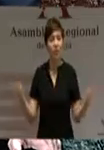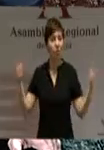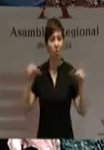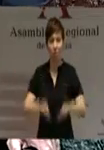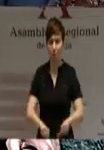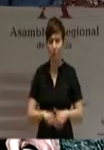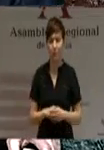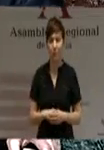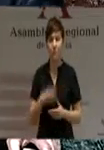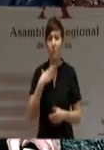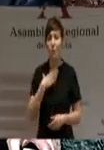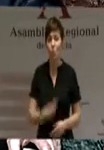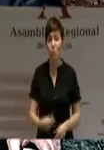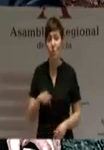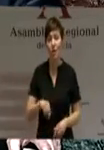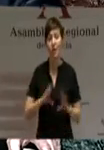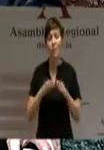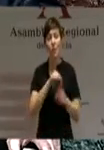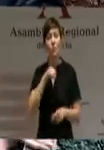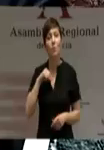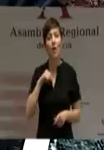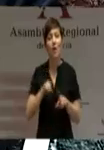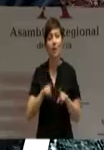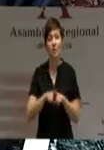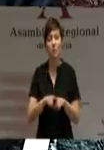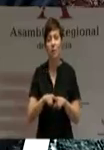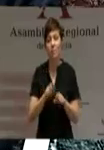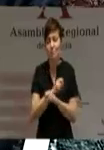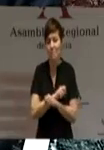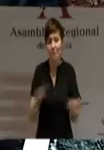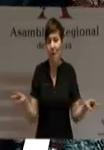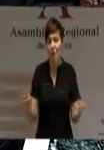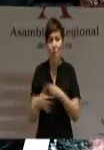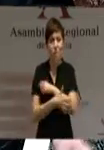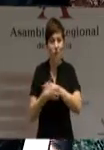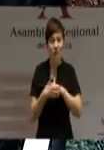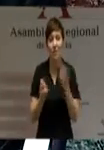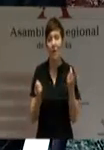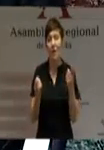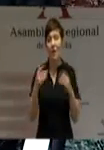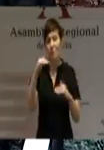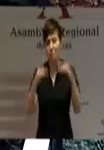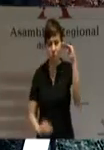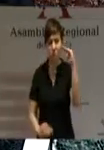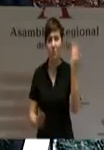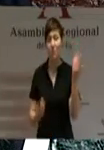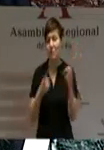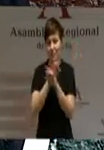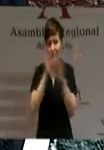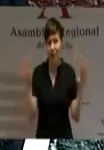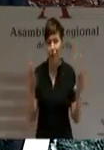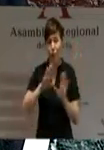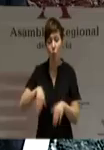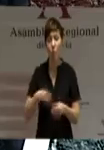autónoma donde más se ha incrementado la desigualdad y la pobreza, como pone de manifiesto, entre otros, el último informe